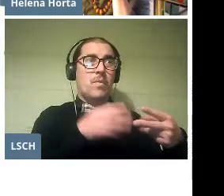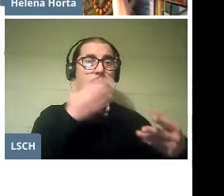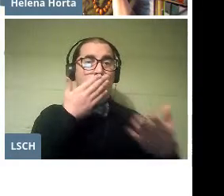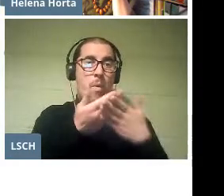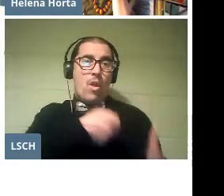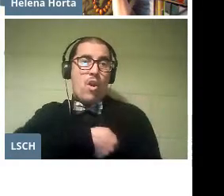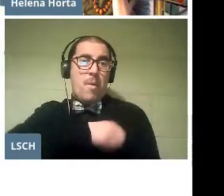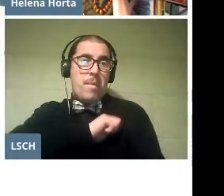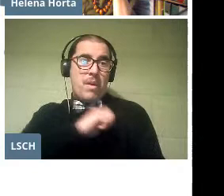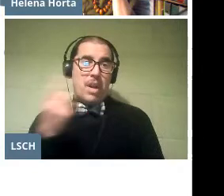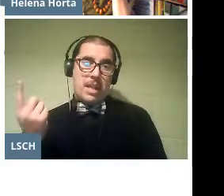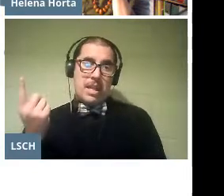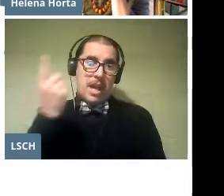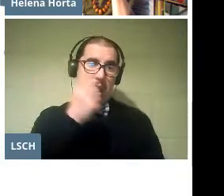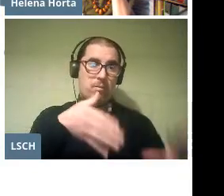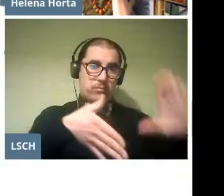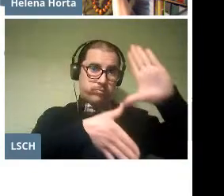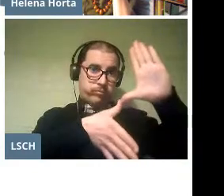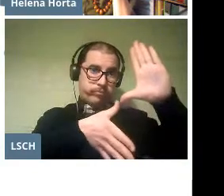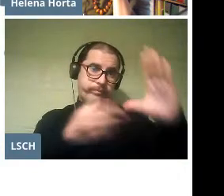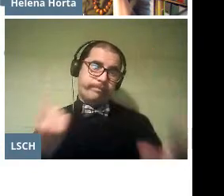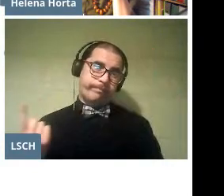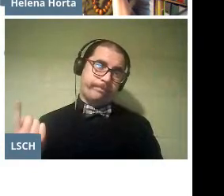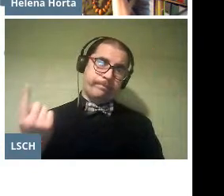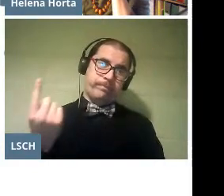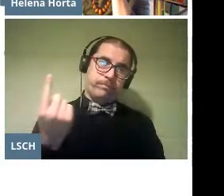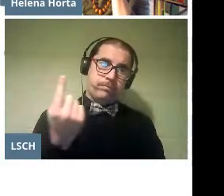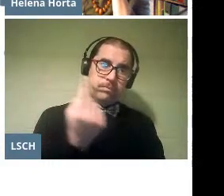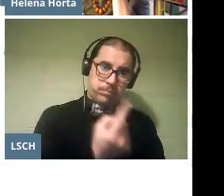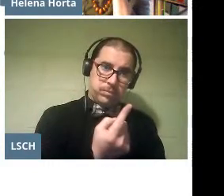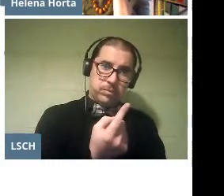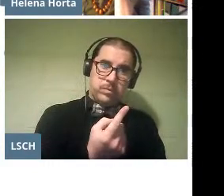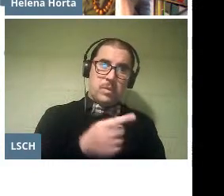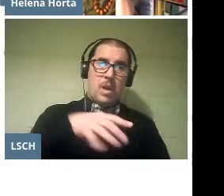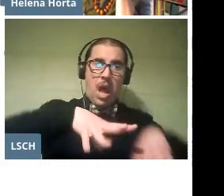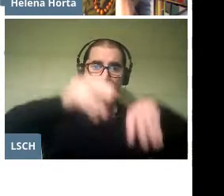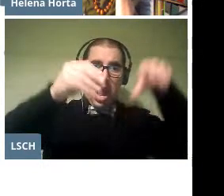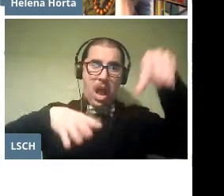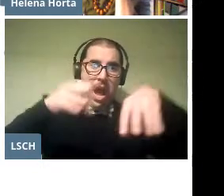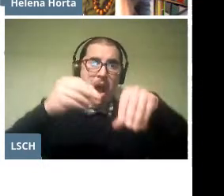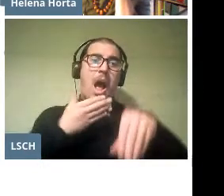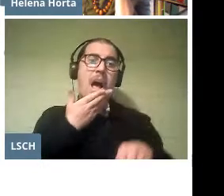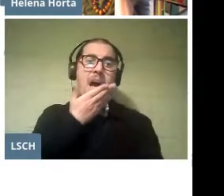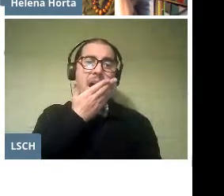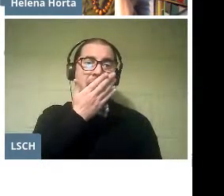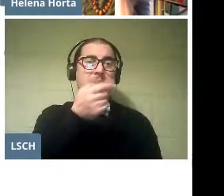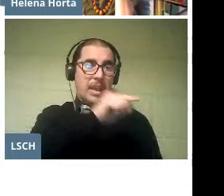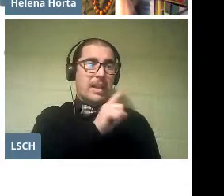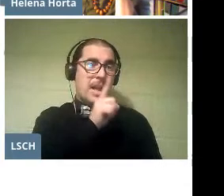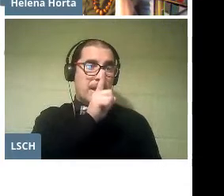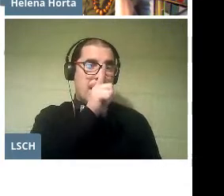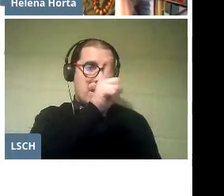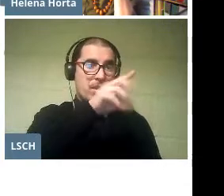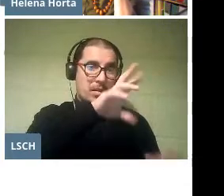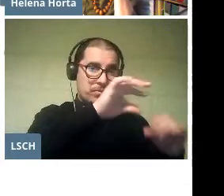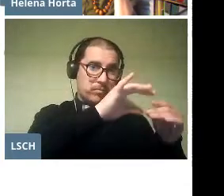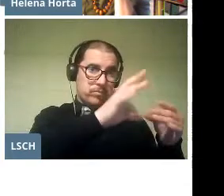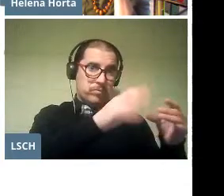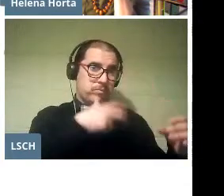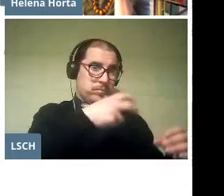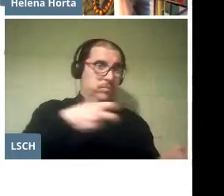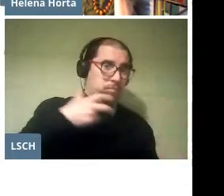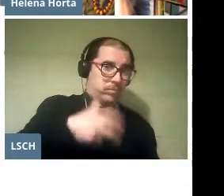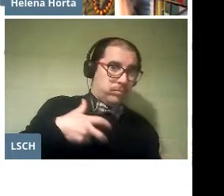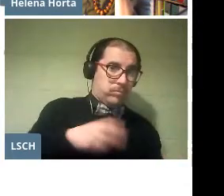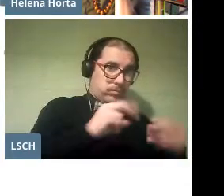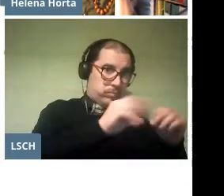a América, o por lo menos a los Andes, era una tradición que ya tenía una existencia de al menos